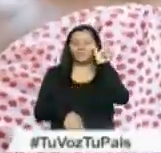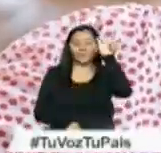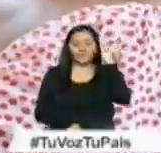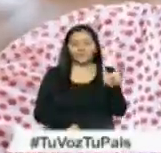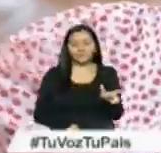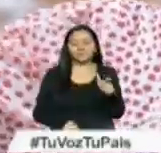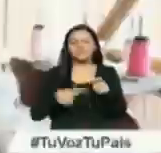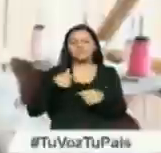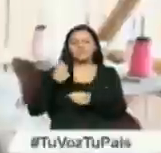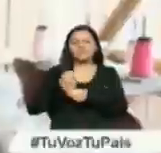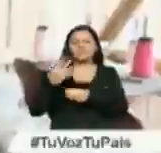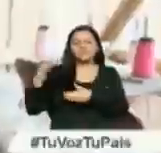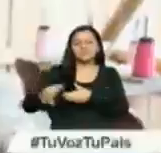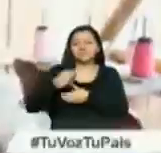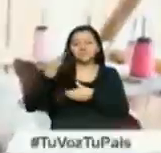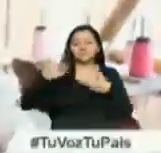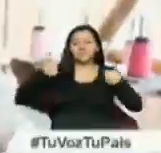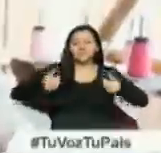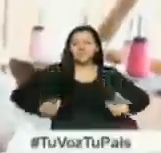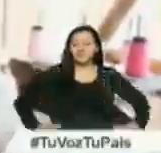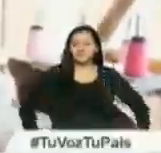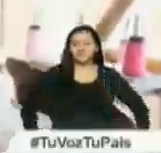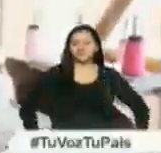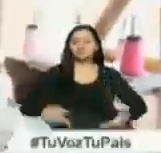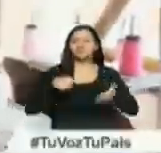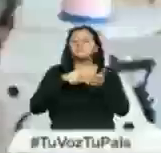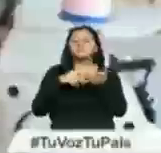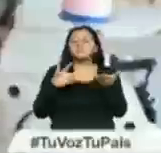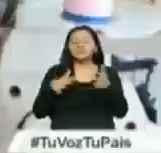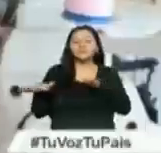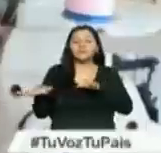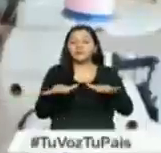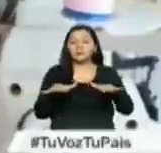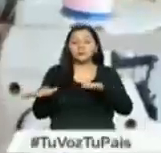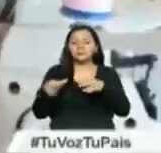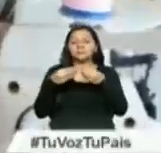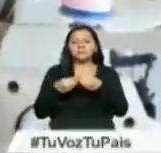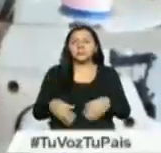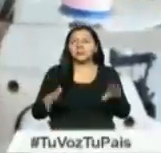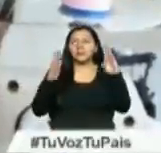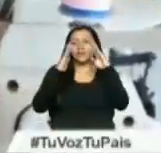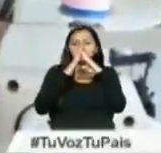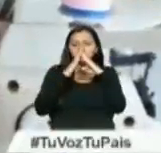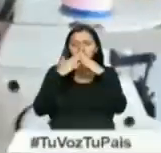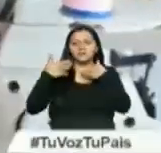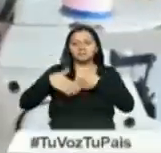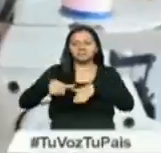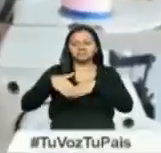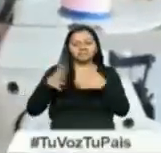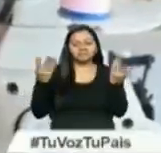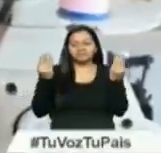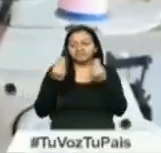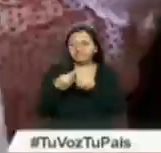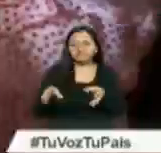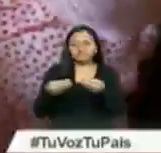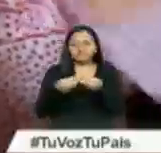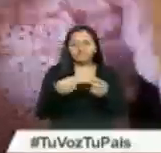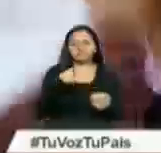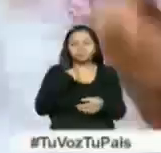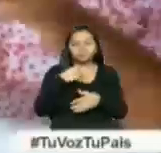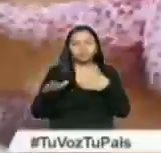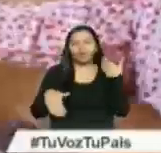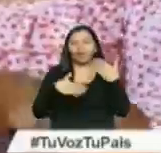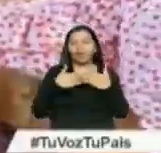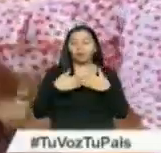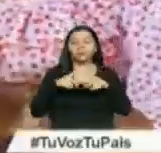se dedica al diseño de vestidos de gala, comenta que con el terremoto perdió su vivienda y el taller donde confeccionaba los trajes.